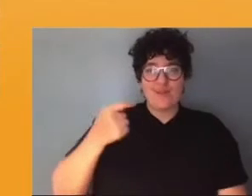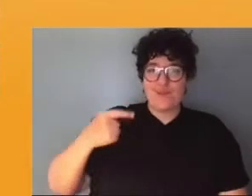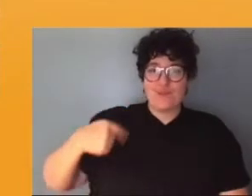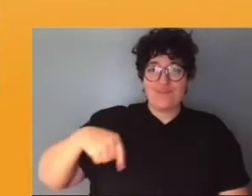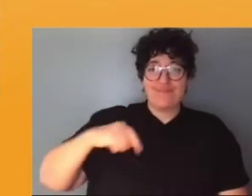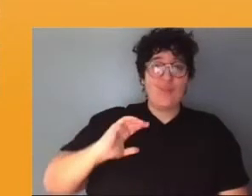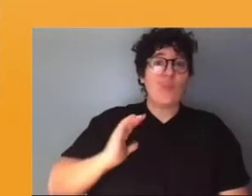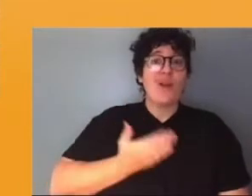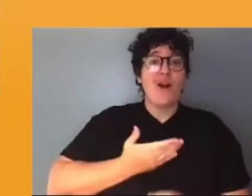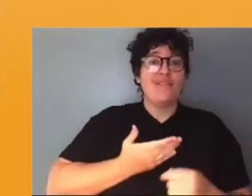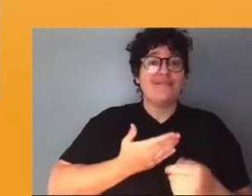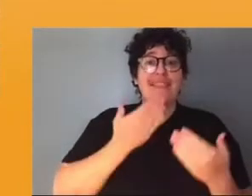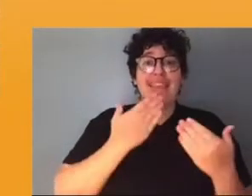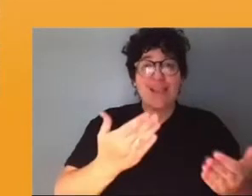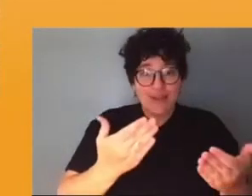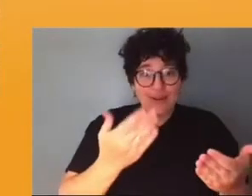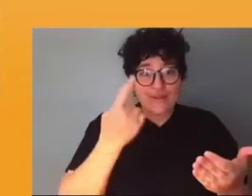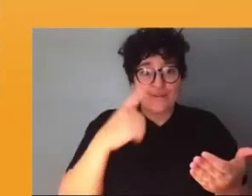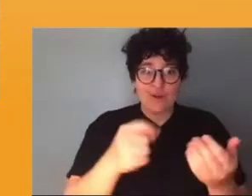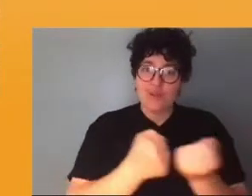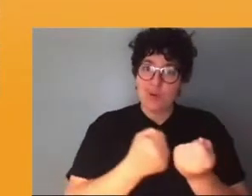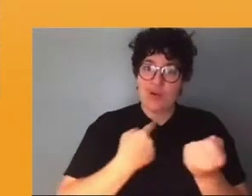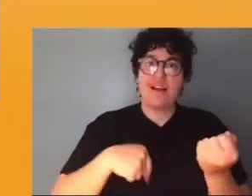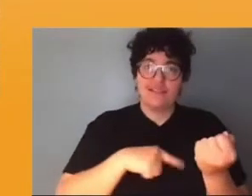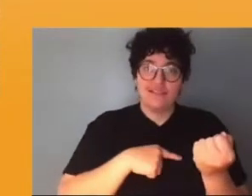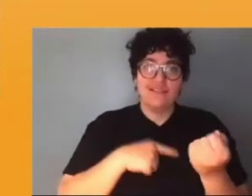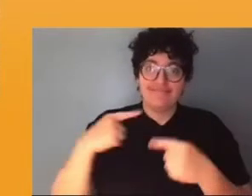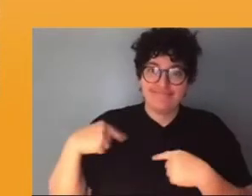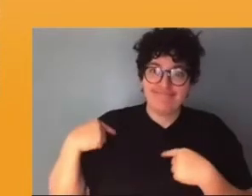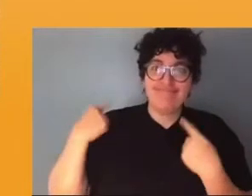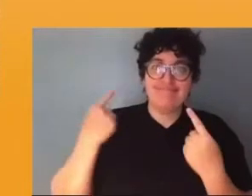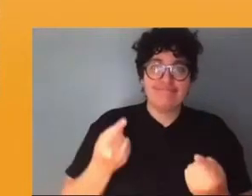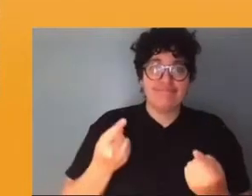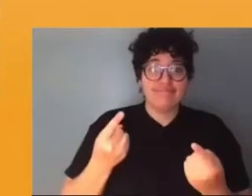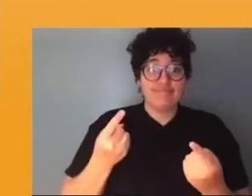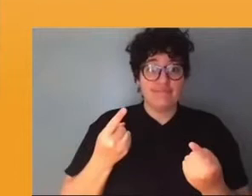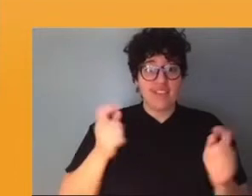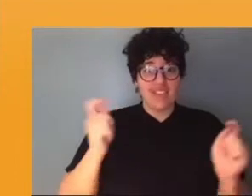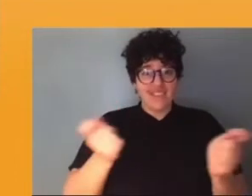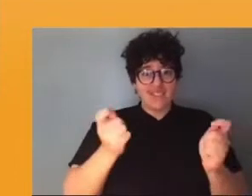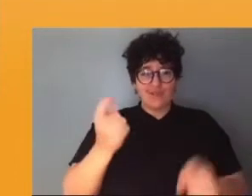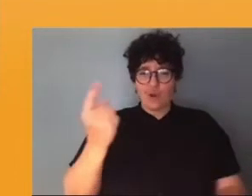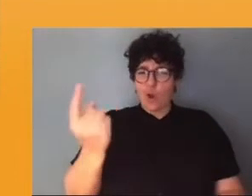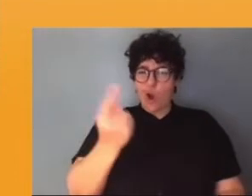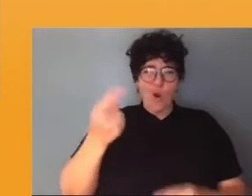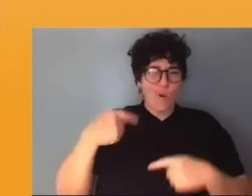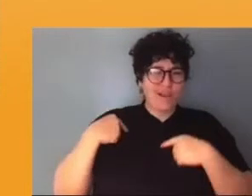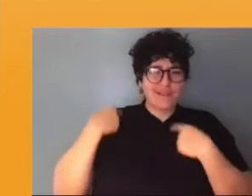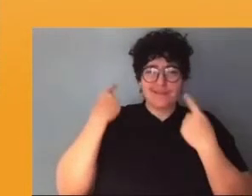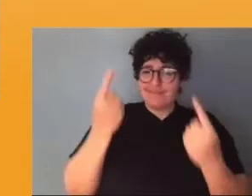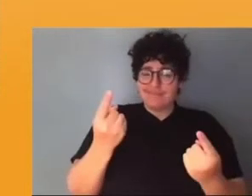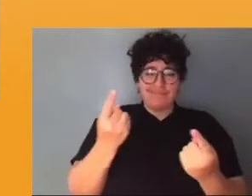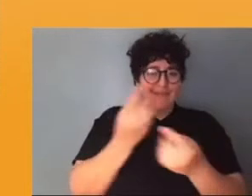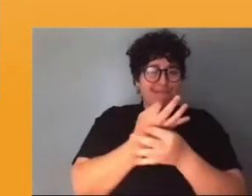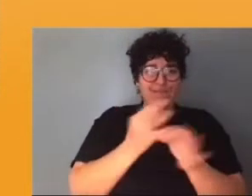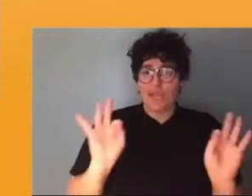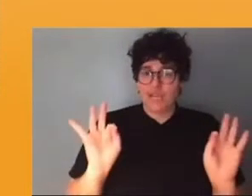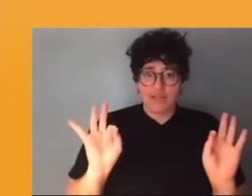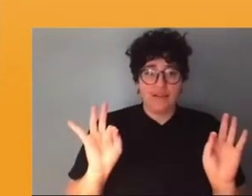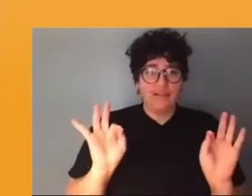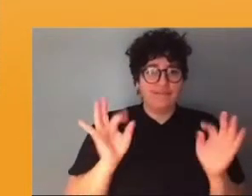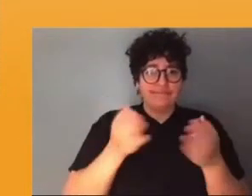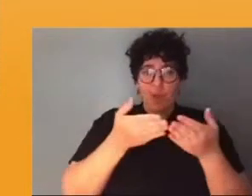su participación en esta comunidad y su apoyo. Conócete Tucson siempre ha sido gratis y abierto al público